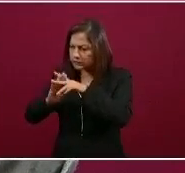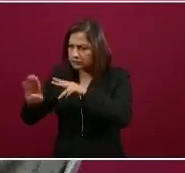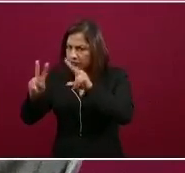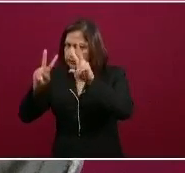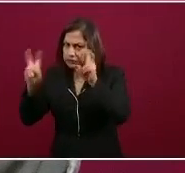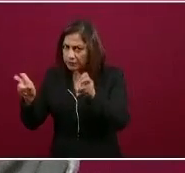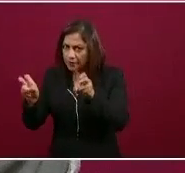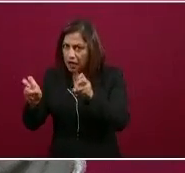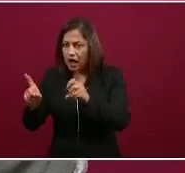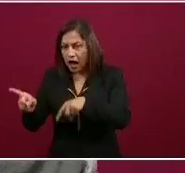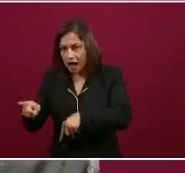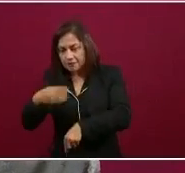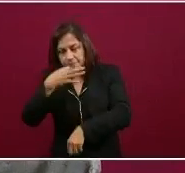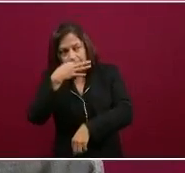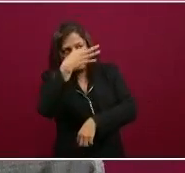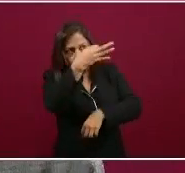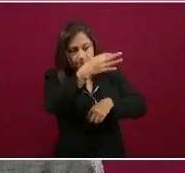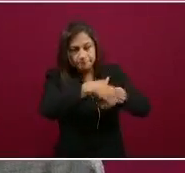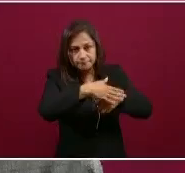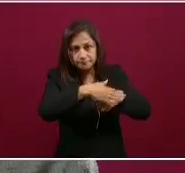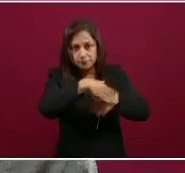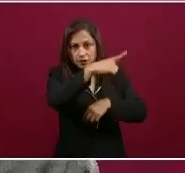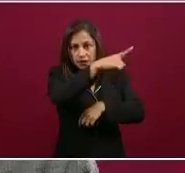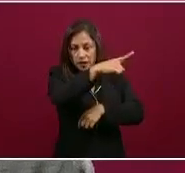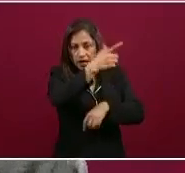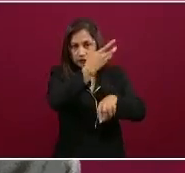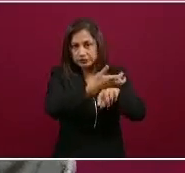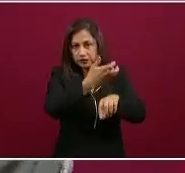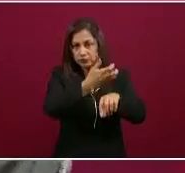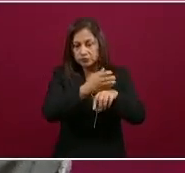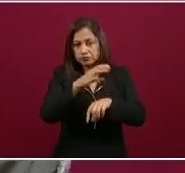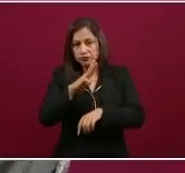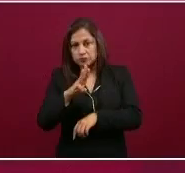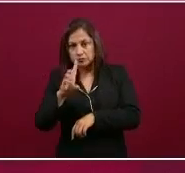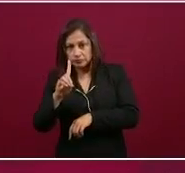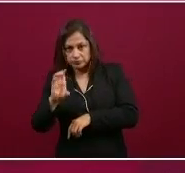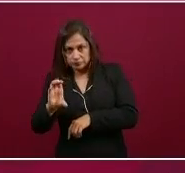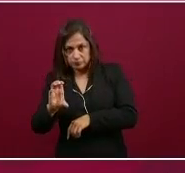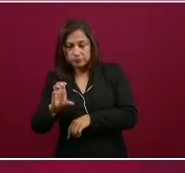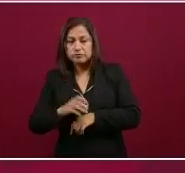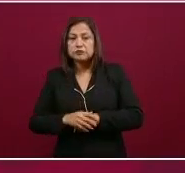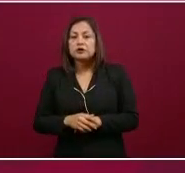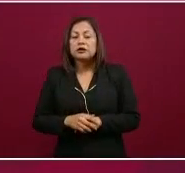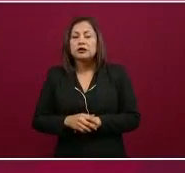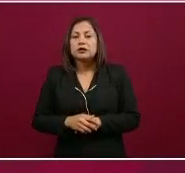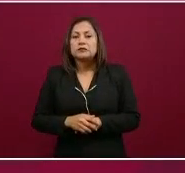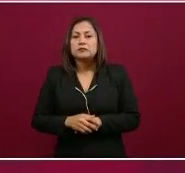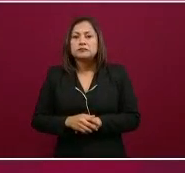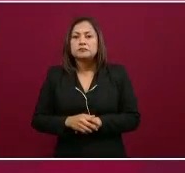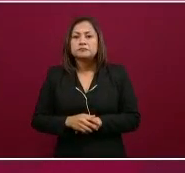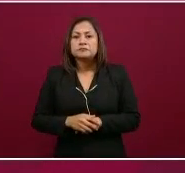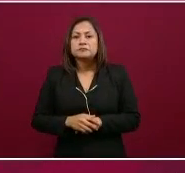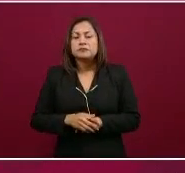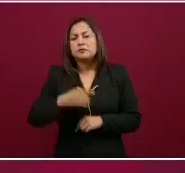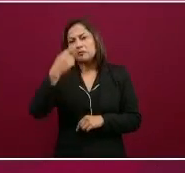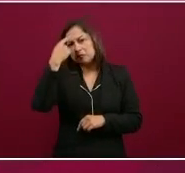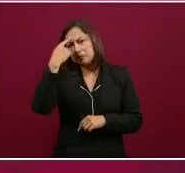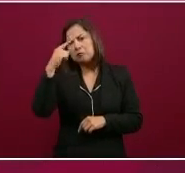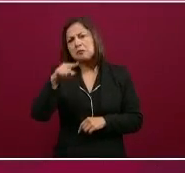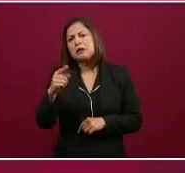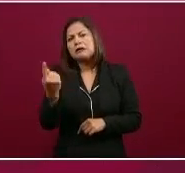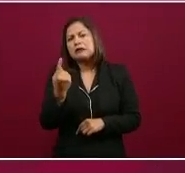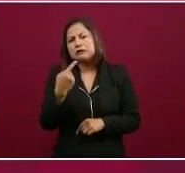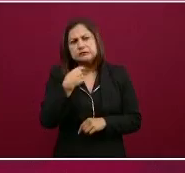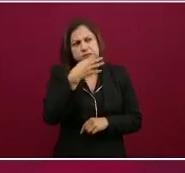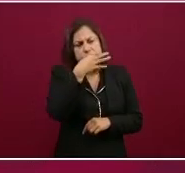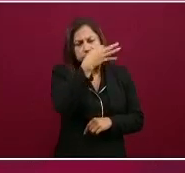y queremos también que se entienda de que es